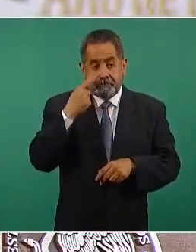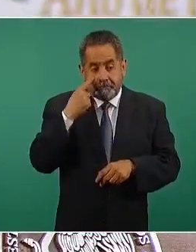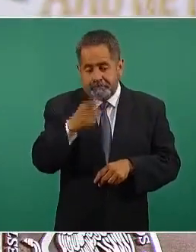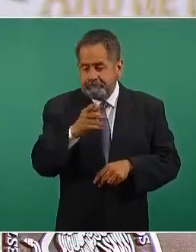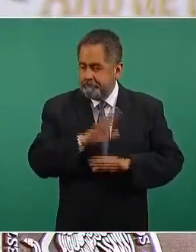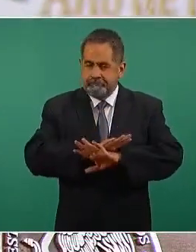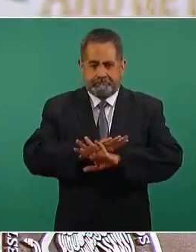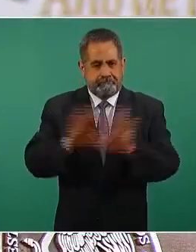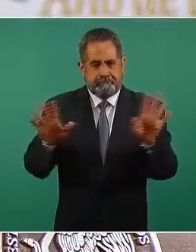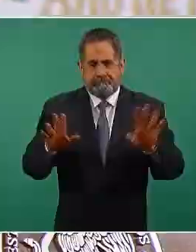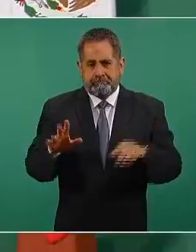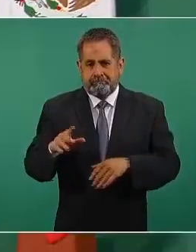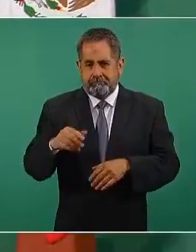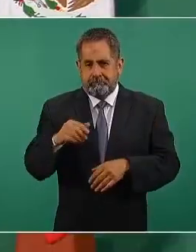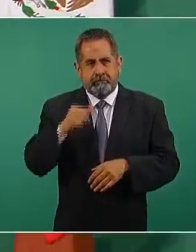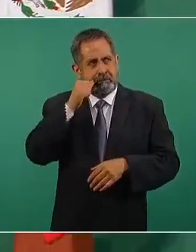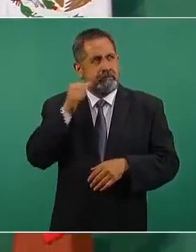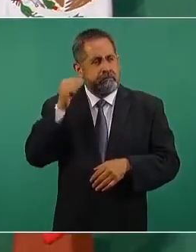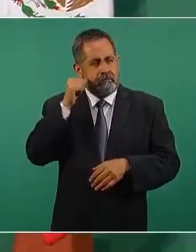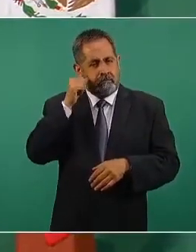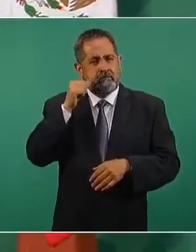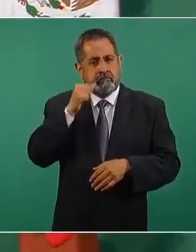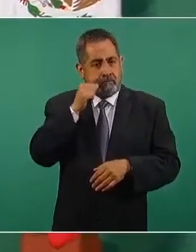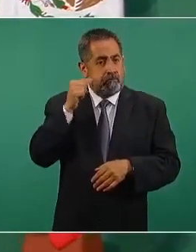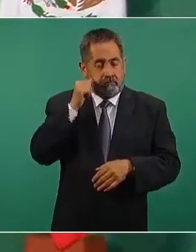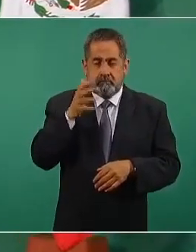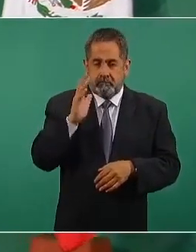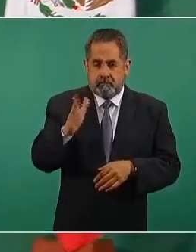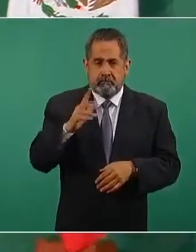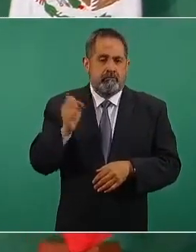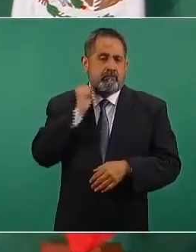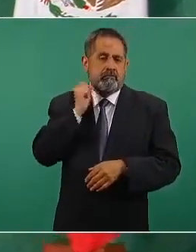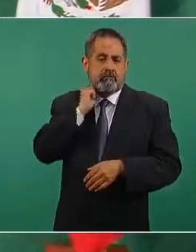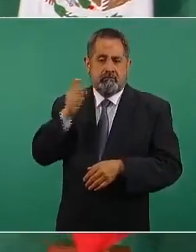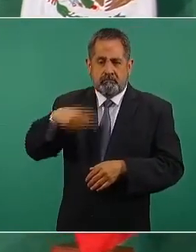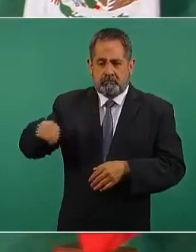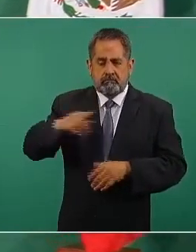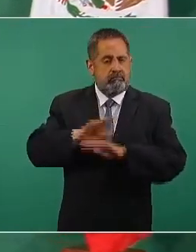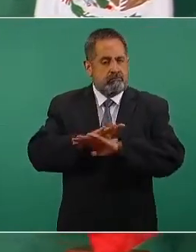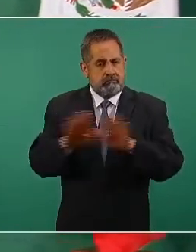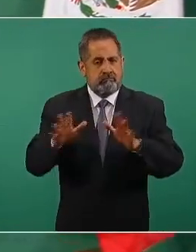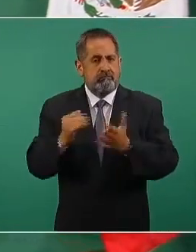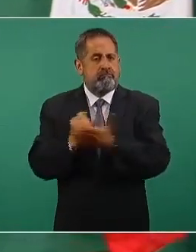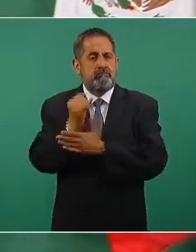envió ayer por parte del Senado